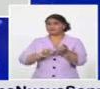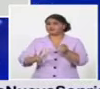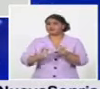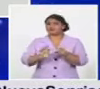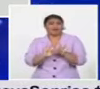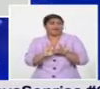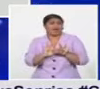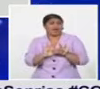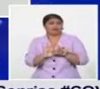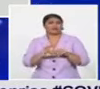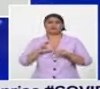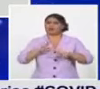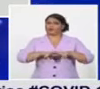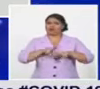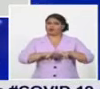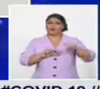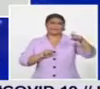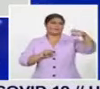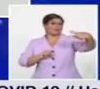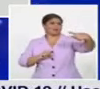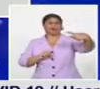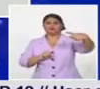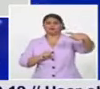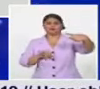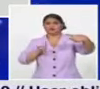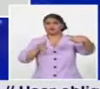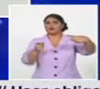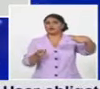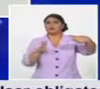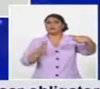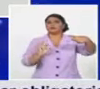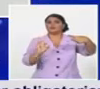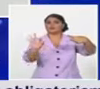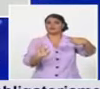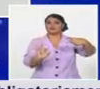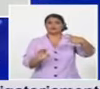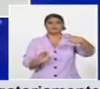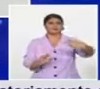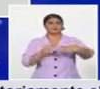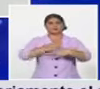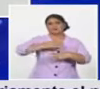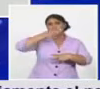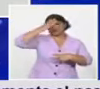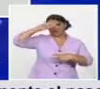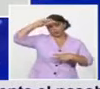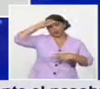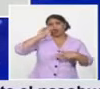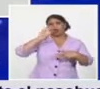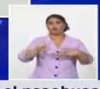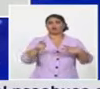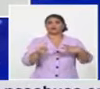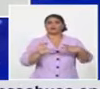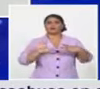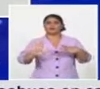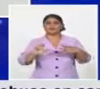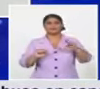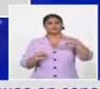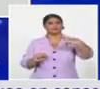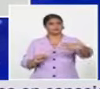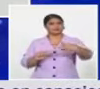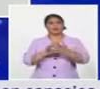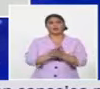9,3% de todas las analizadas, Santiago de Cuba con el 4,5%, Matanzas